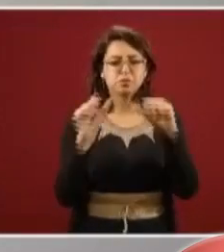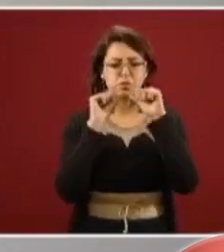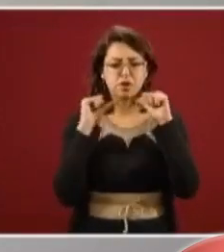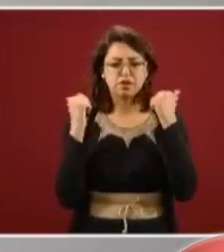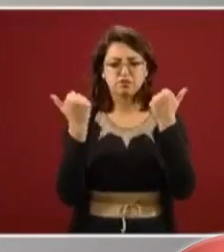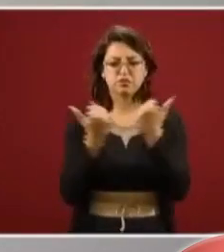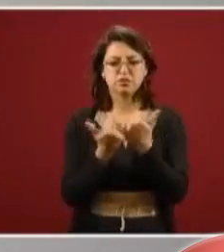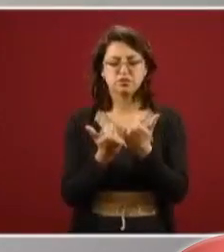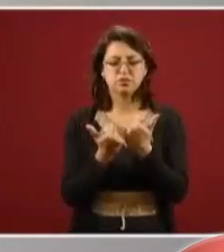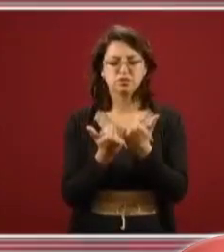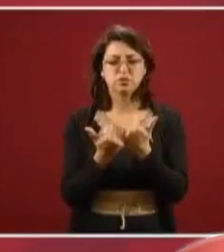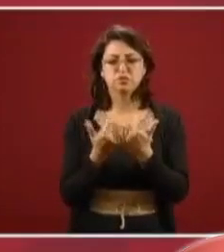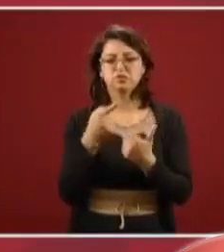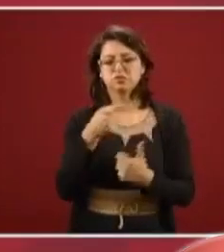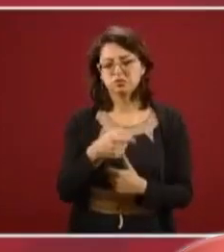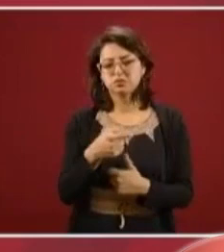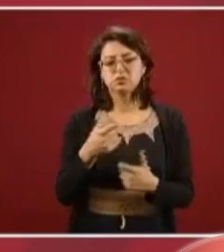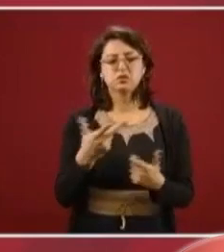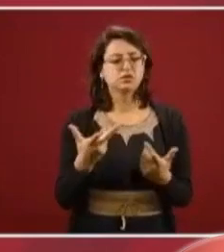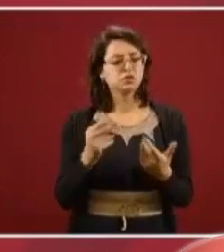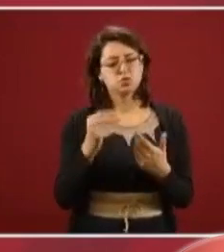están en contra de productos